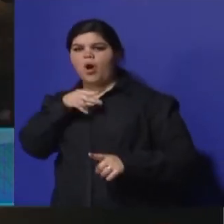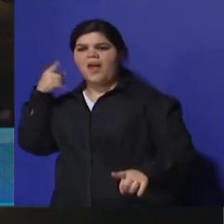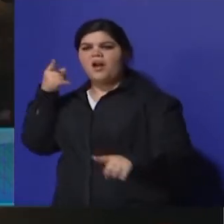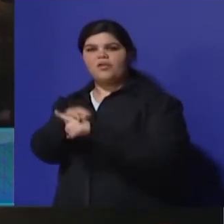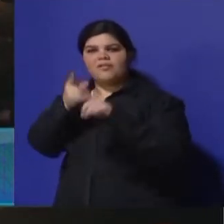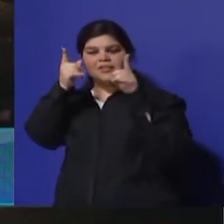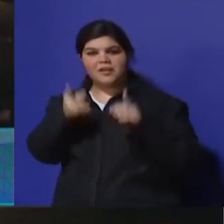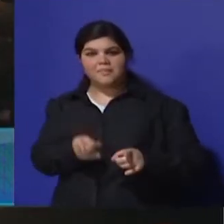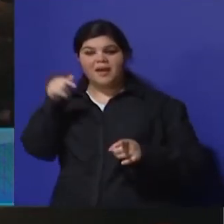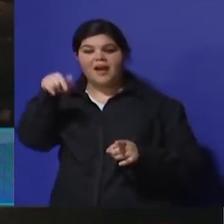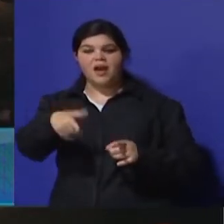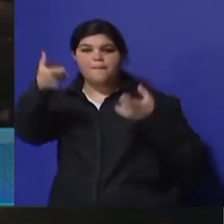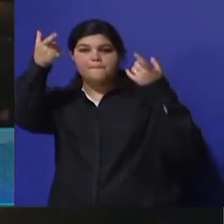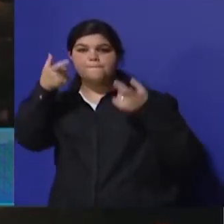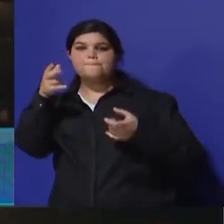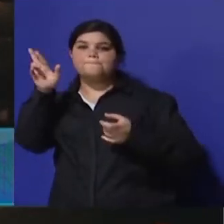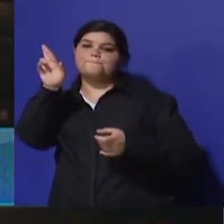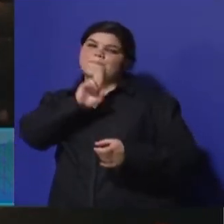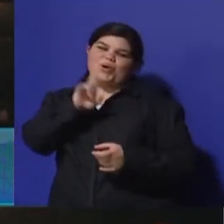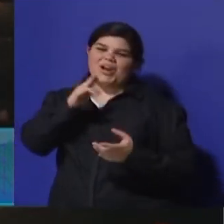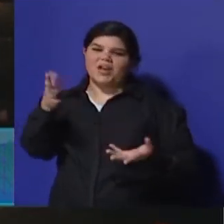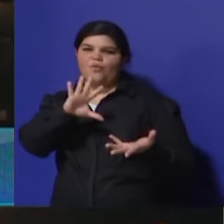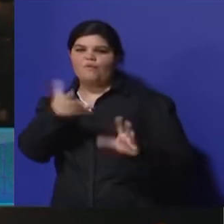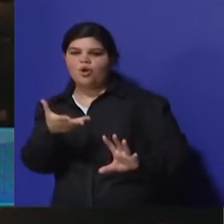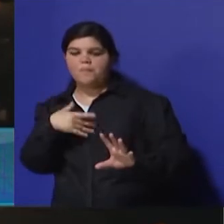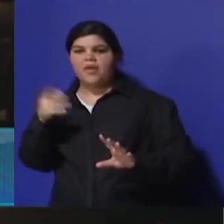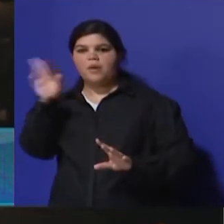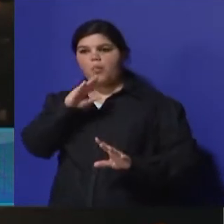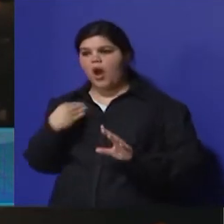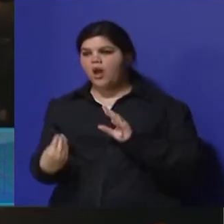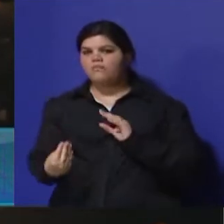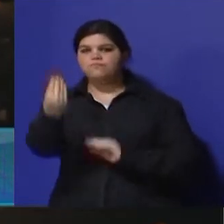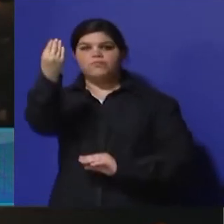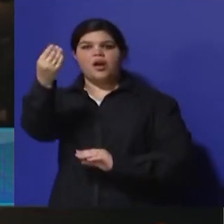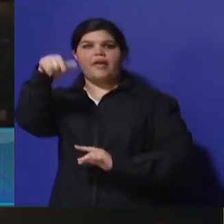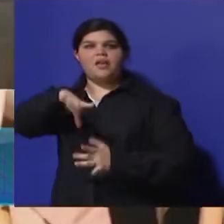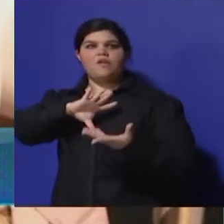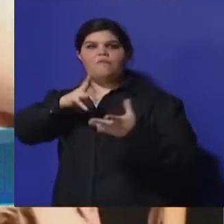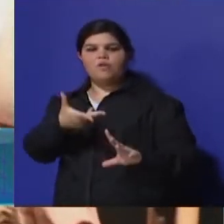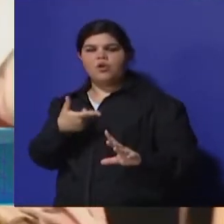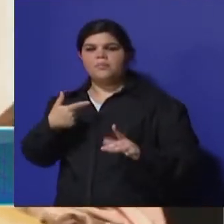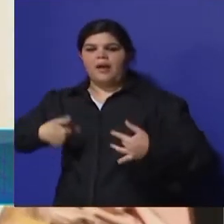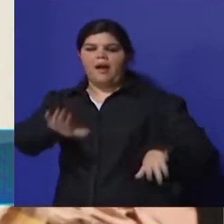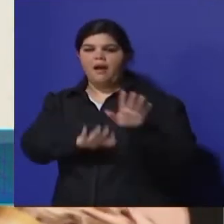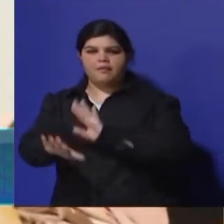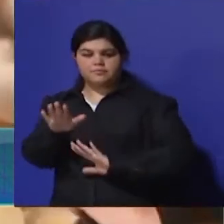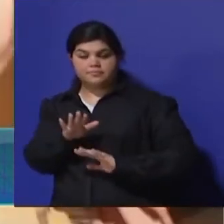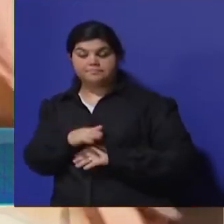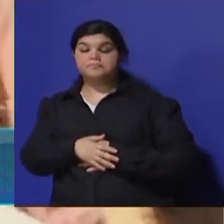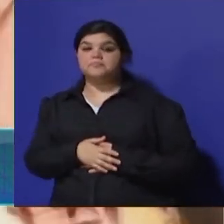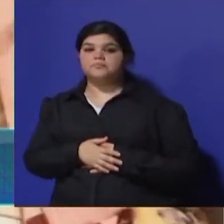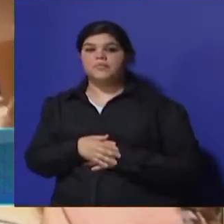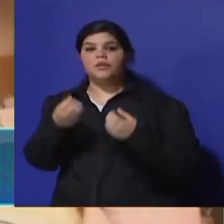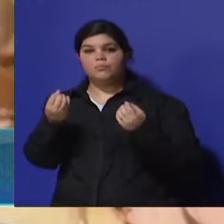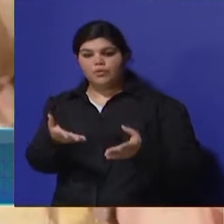que hace que la mujer... Estos adoctrinamientos sociales que hacen que en la sociedad las mujeres reaccionemos de cierta u otra manera. Pero todo esto, como